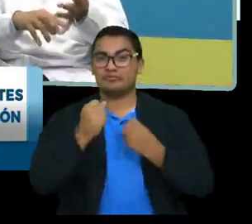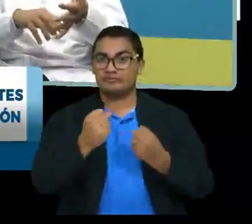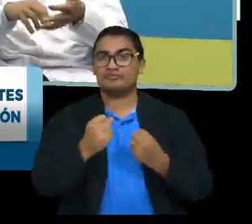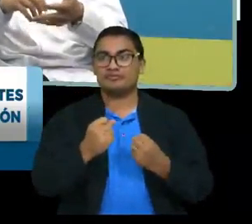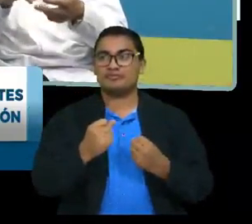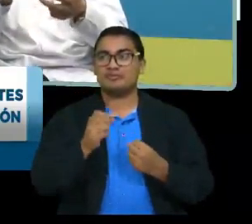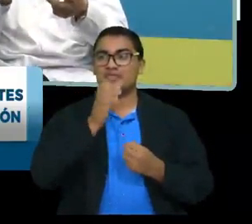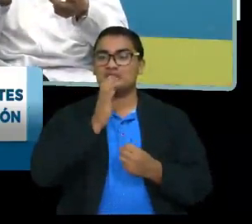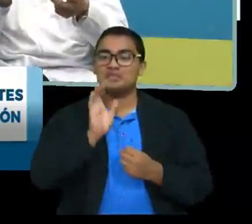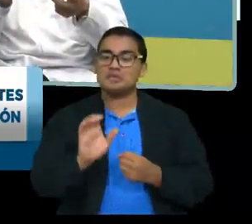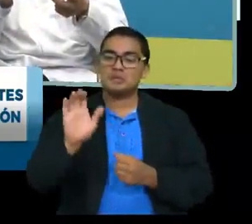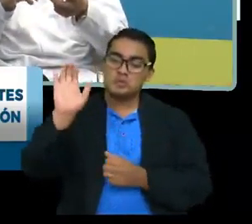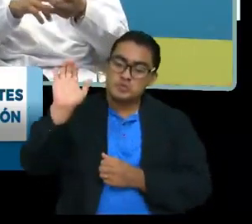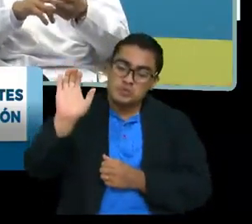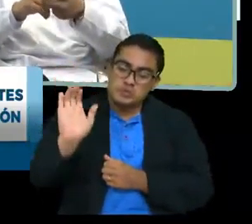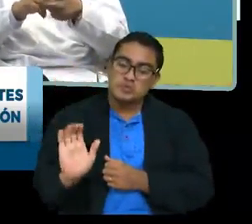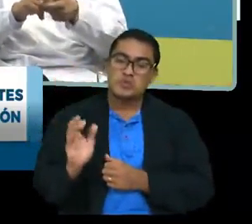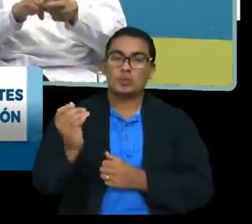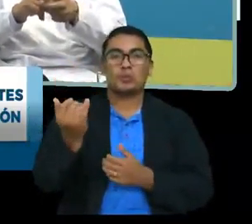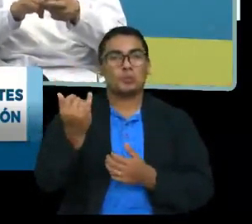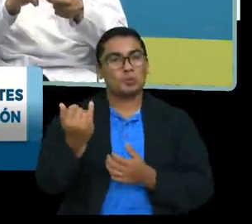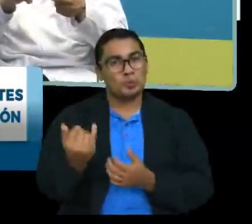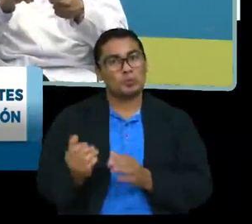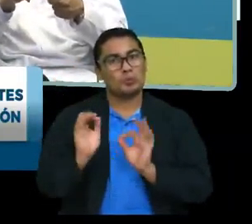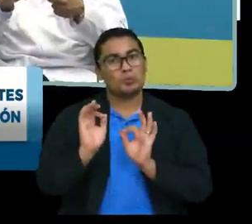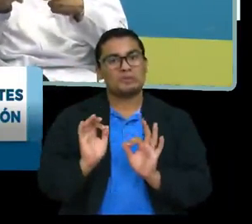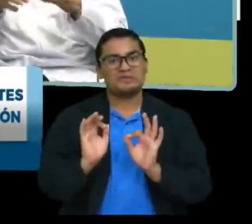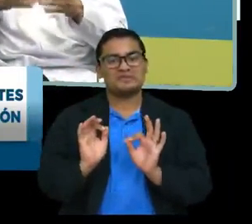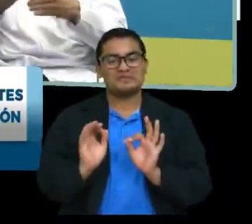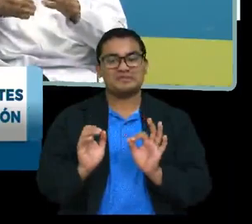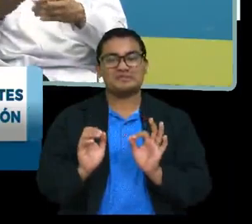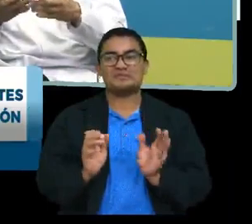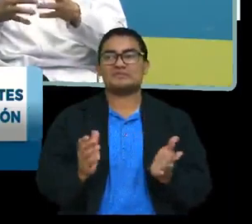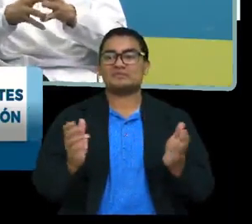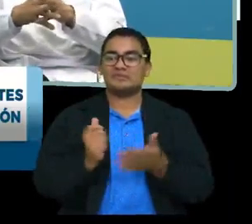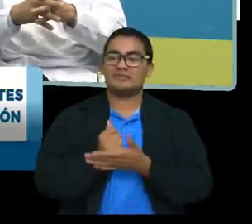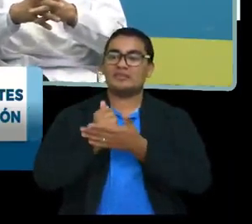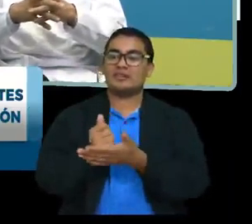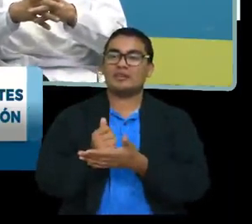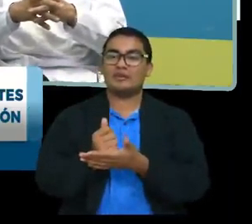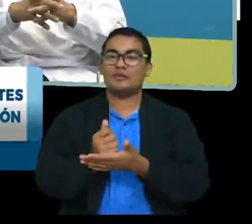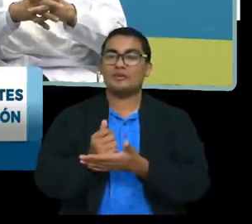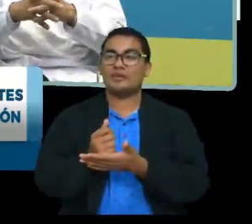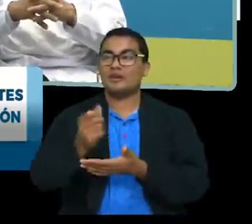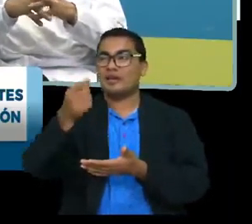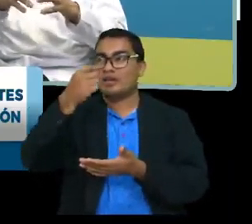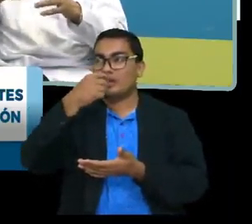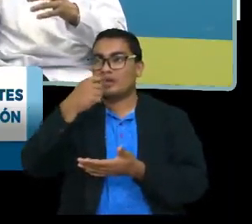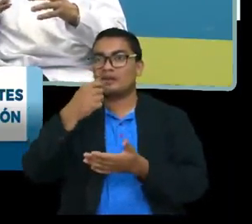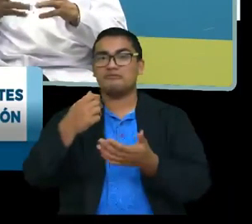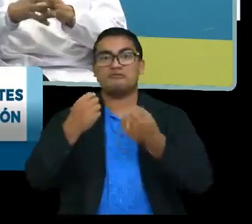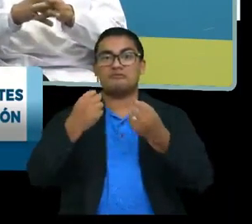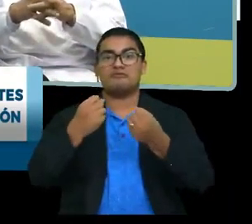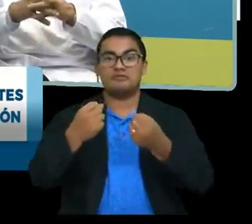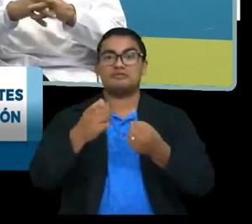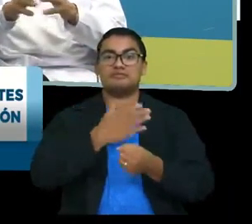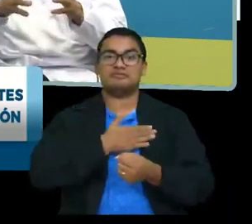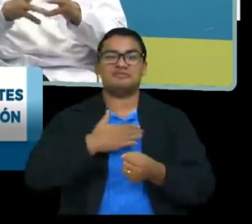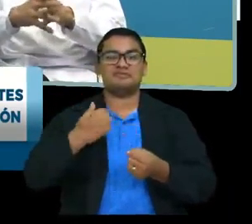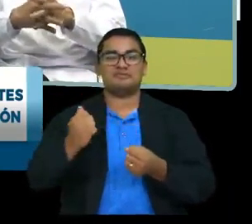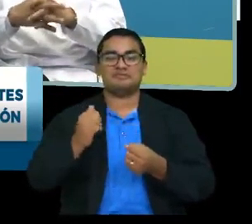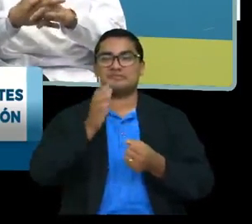pesan menos, el índice de masa corporal es menos, entonces esto le ayuda con mucha más eficacia pues a los